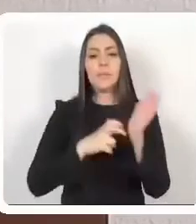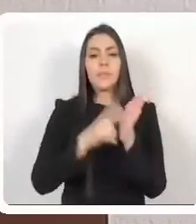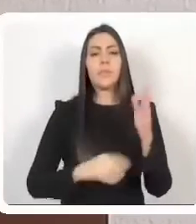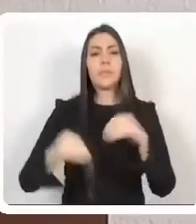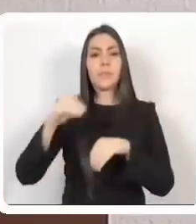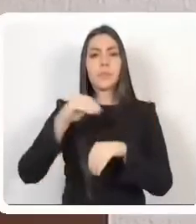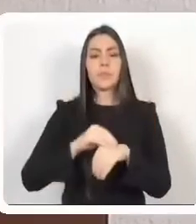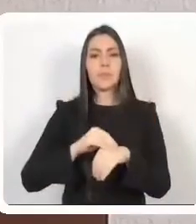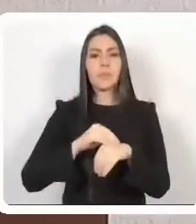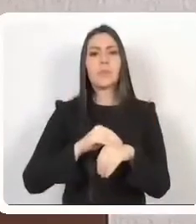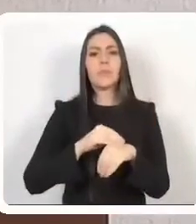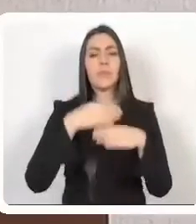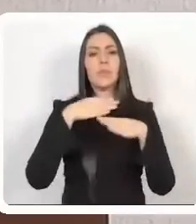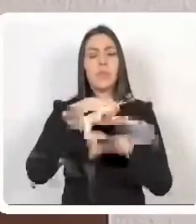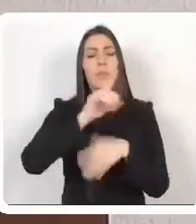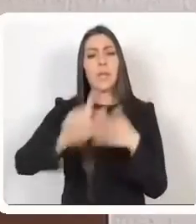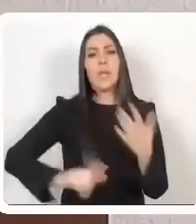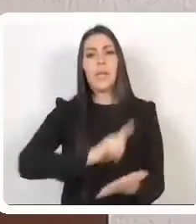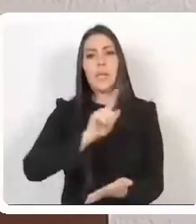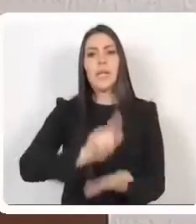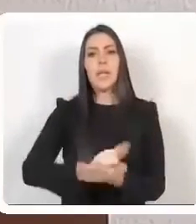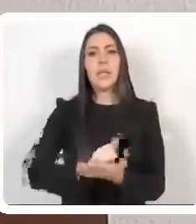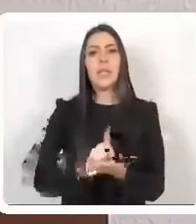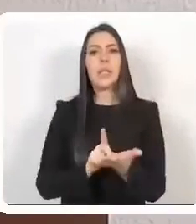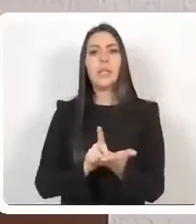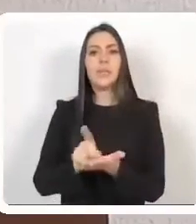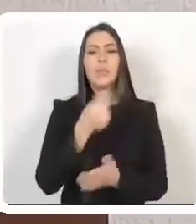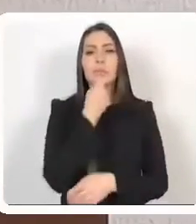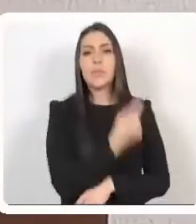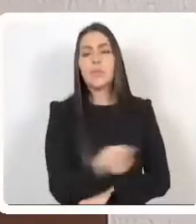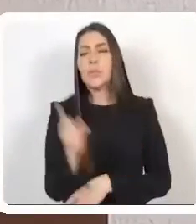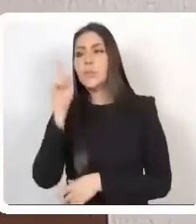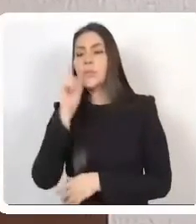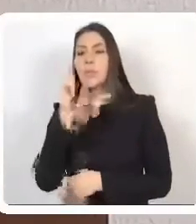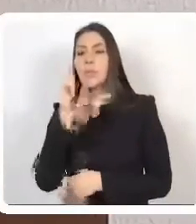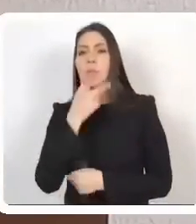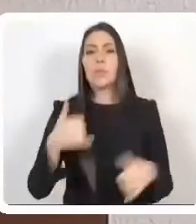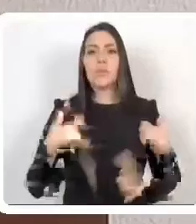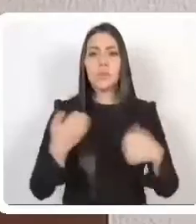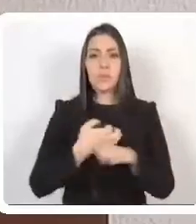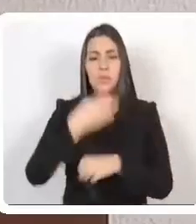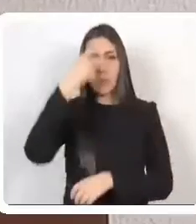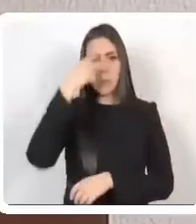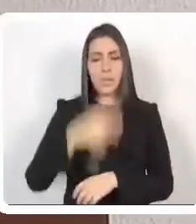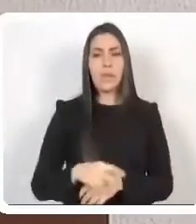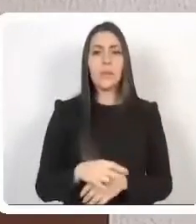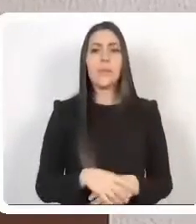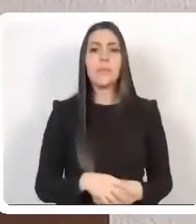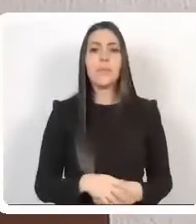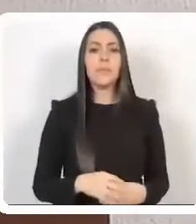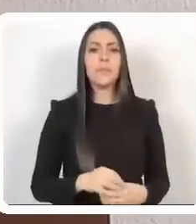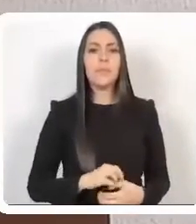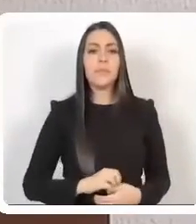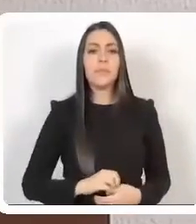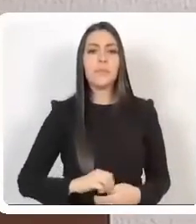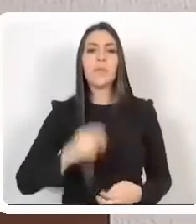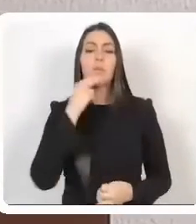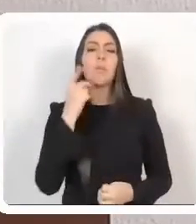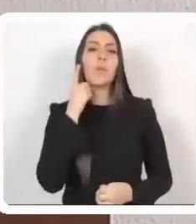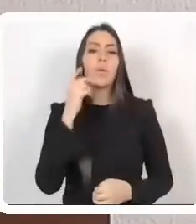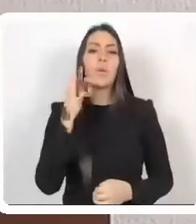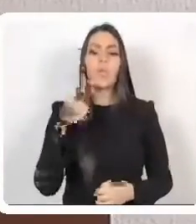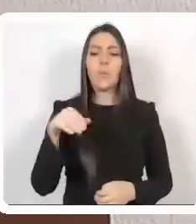diversas disposiciones de la Ley de los Derechos de Niñas, Niños y Adolescentes del Estado de México, presentada por el diputado Omar